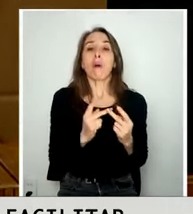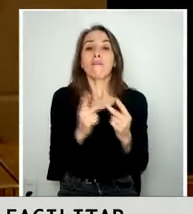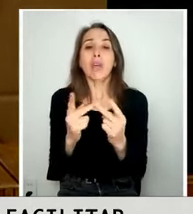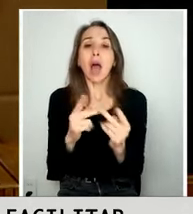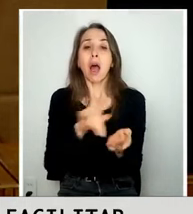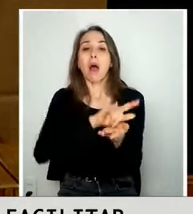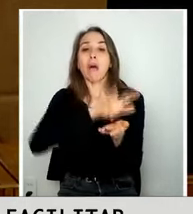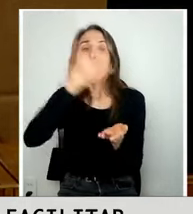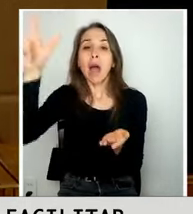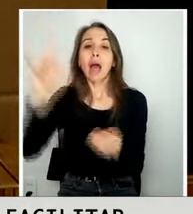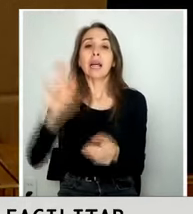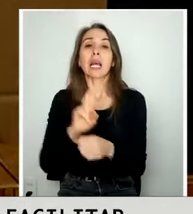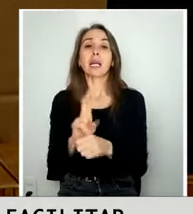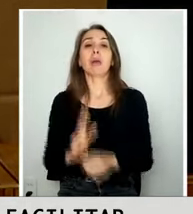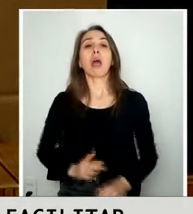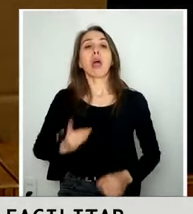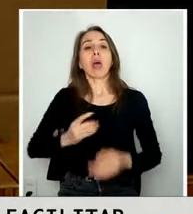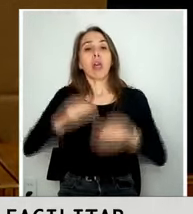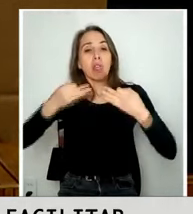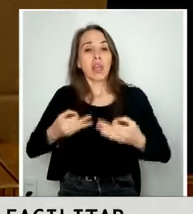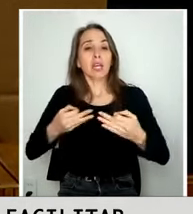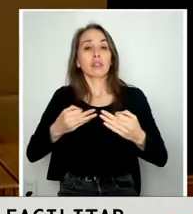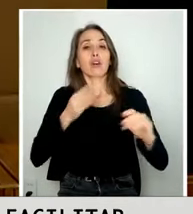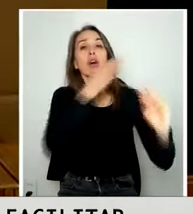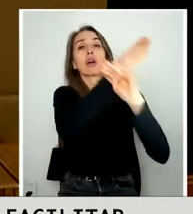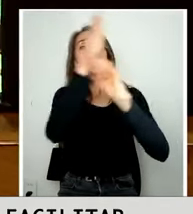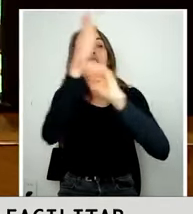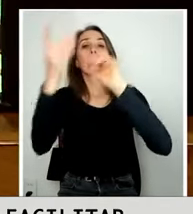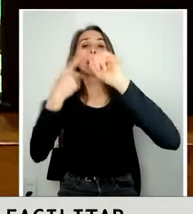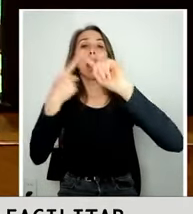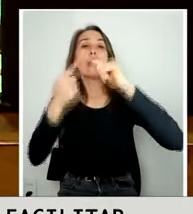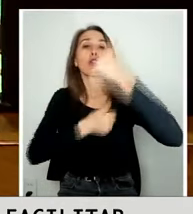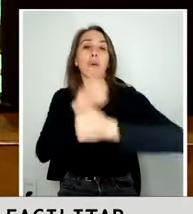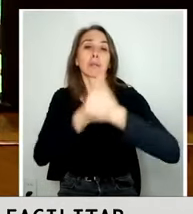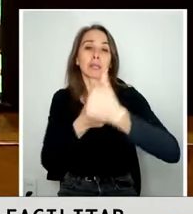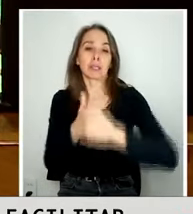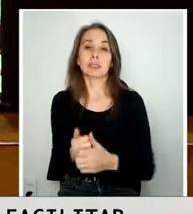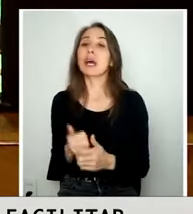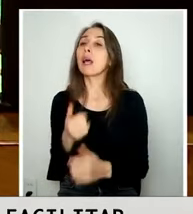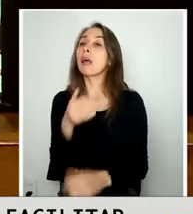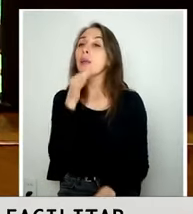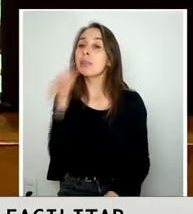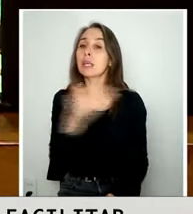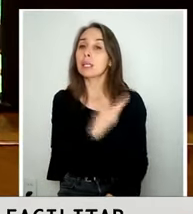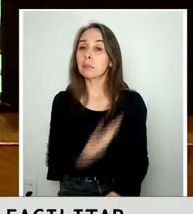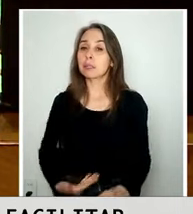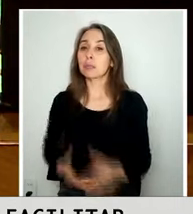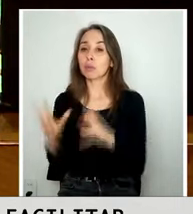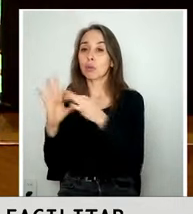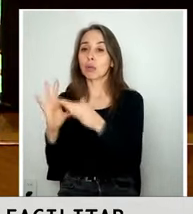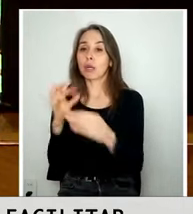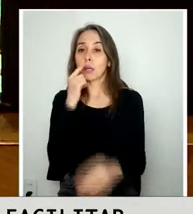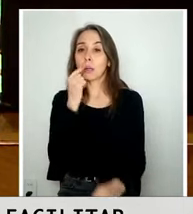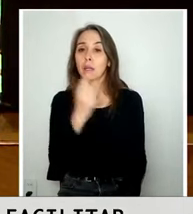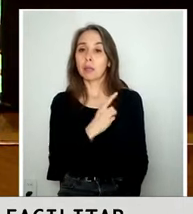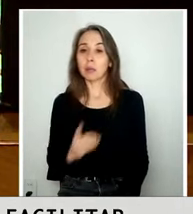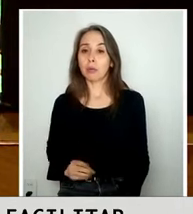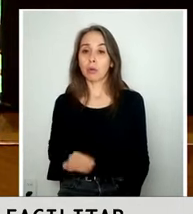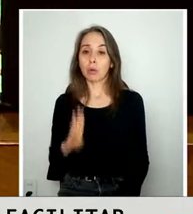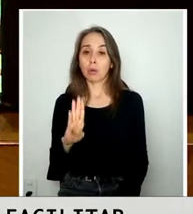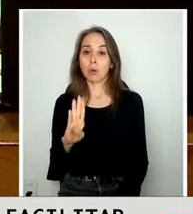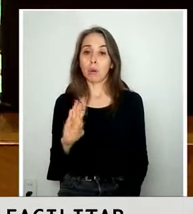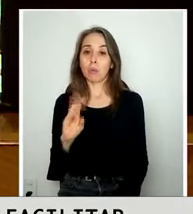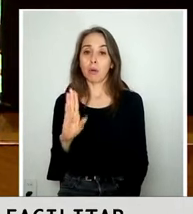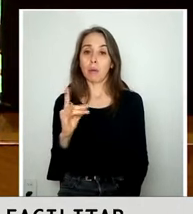dignamente en las diversas competencias he dicho presidente Muchas gracias diputado Bobadilla no